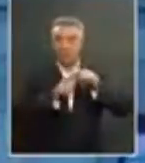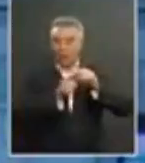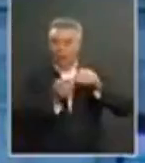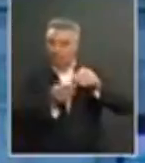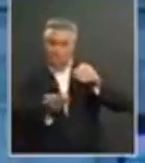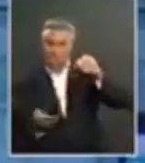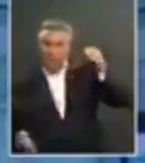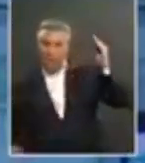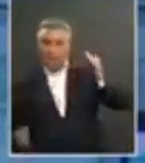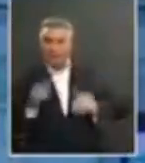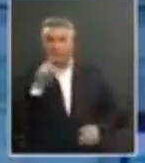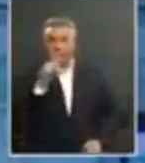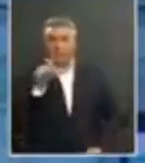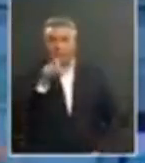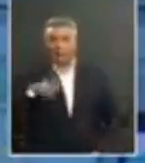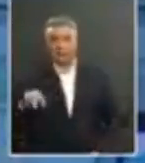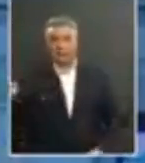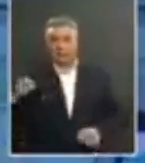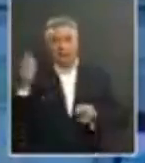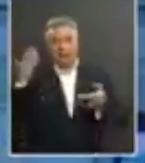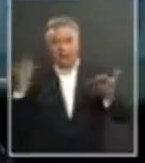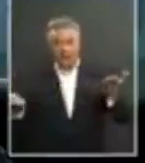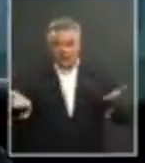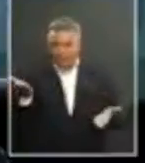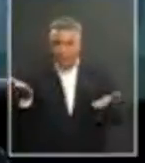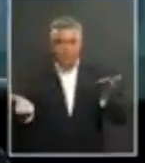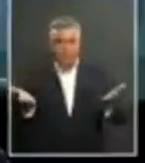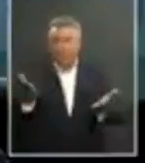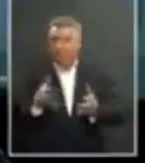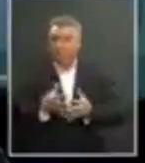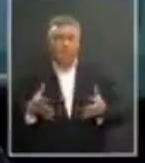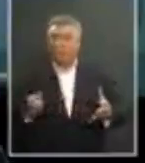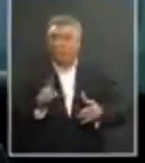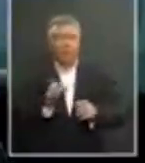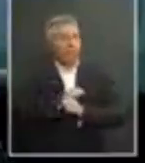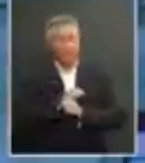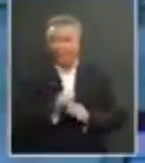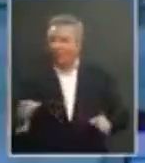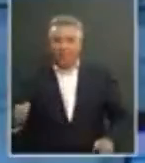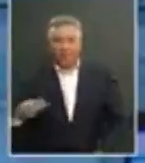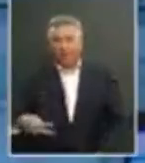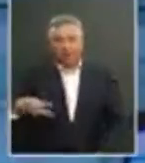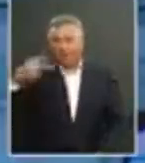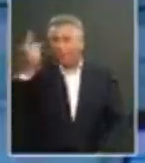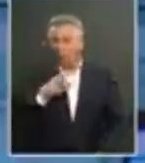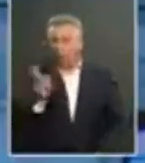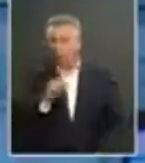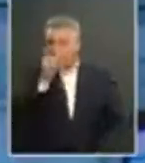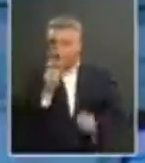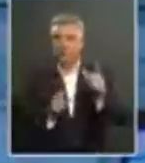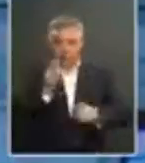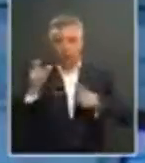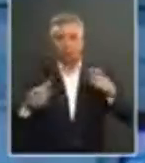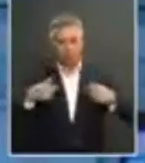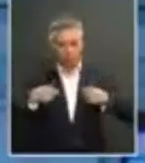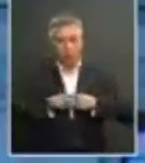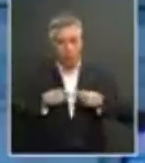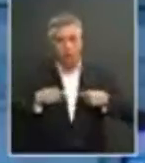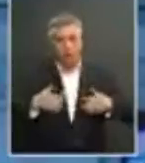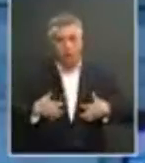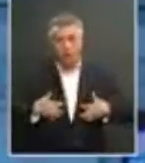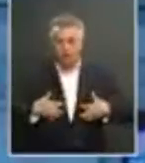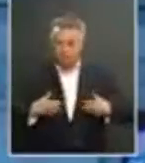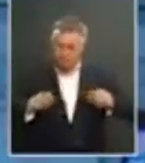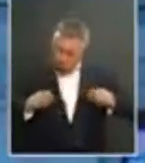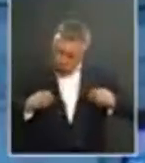comparado con la Cacén del 2017. Entonces, esas cosas no pueden seguir existiendo y evidentemente la rabia a veces explota. Pero